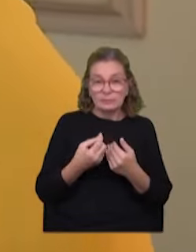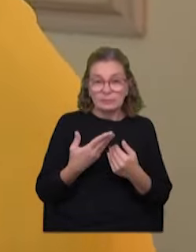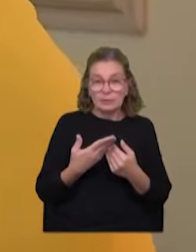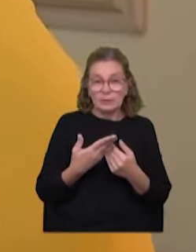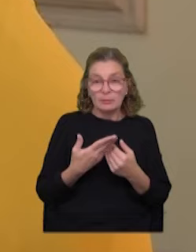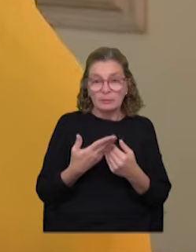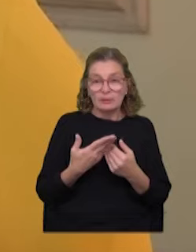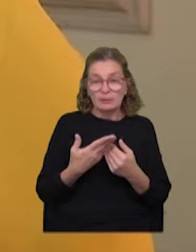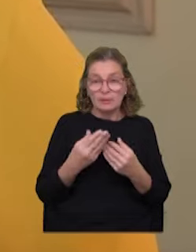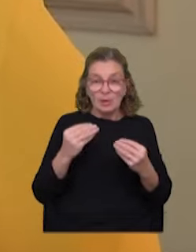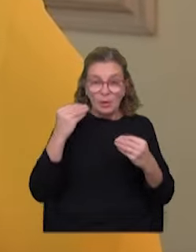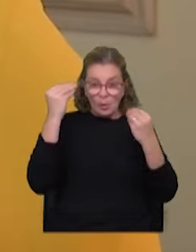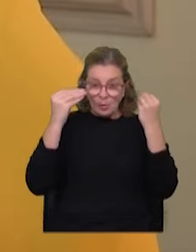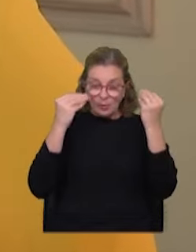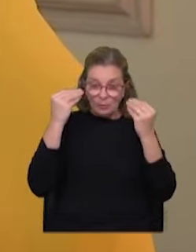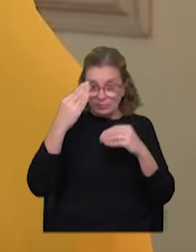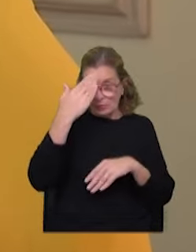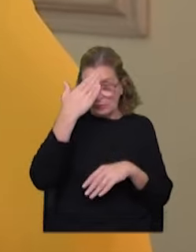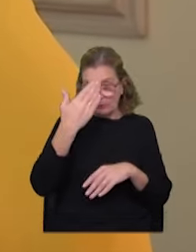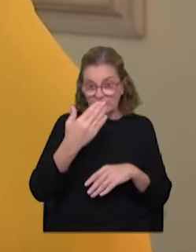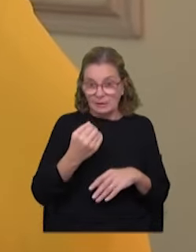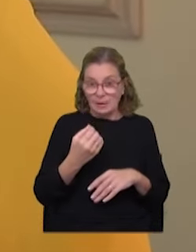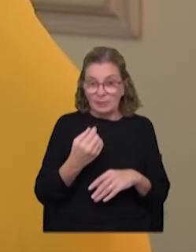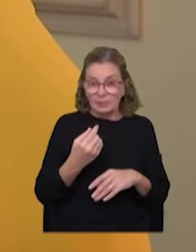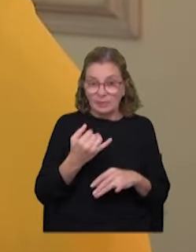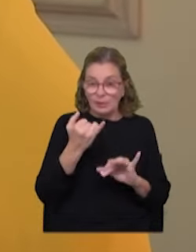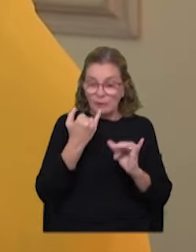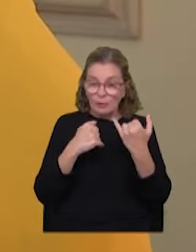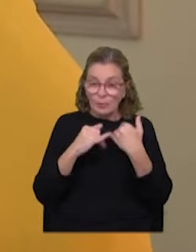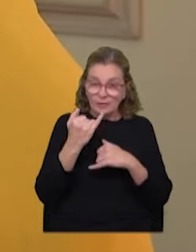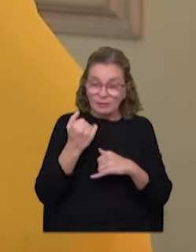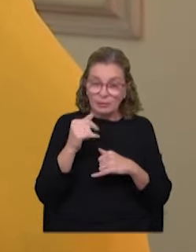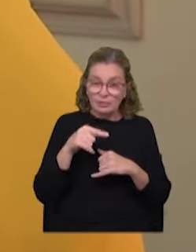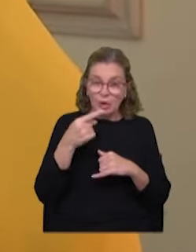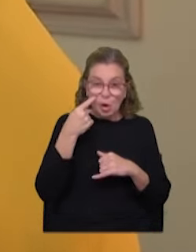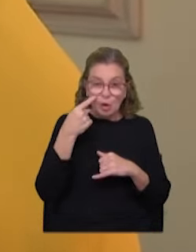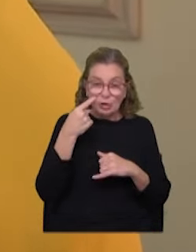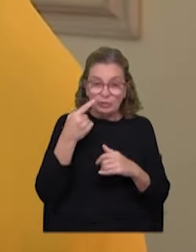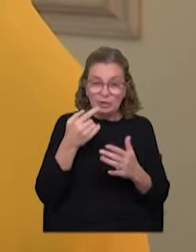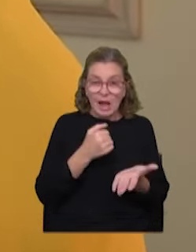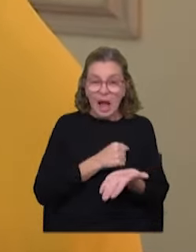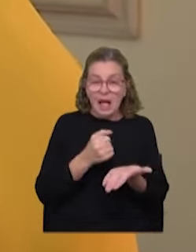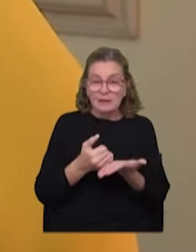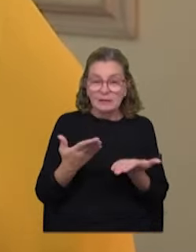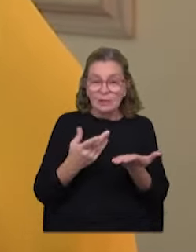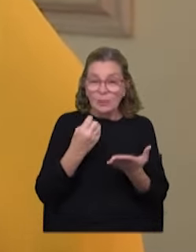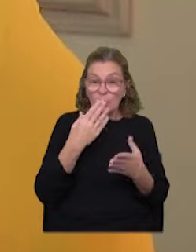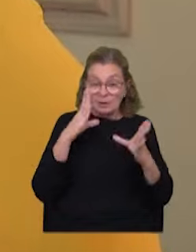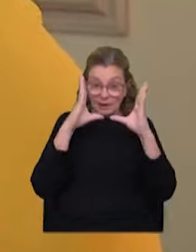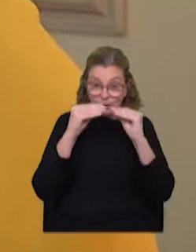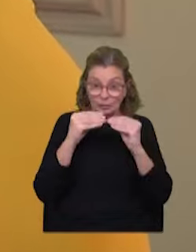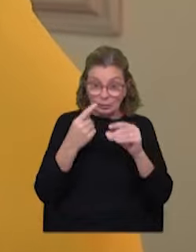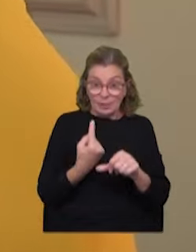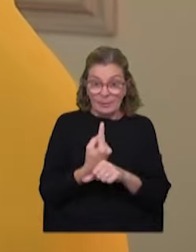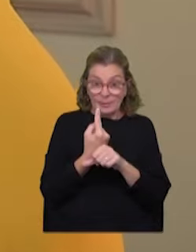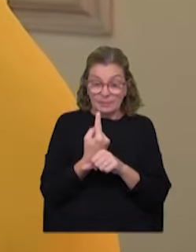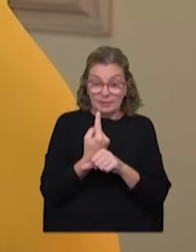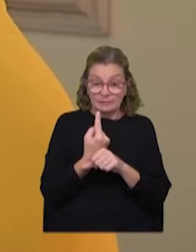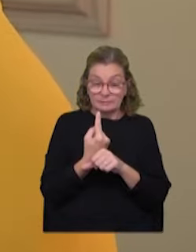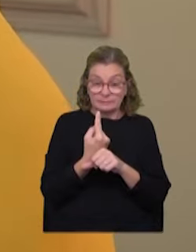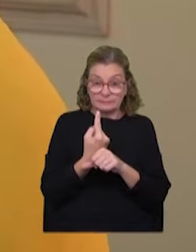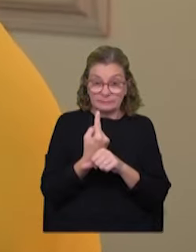de preocupación del frente amplio respecto a la información que se conoce hasta el momento Buenas noches En primera instancia